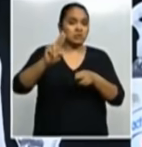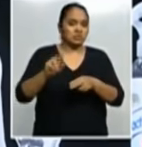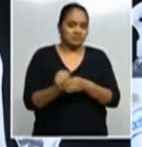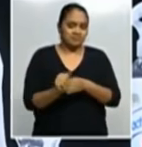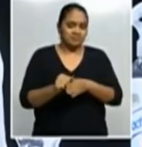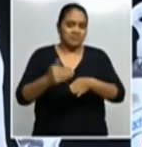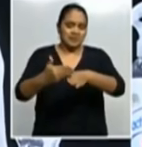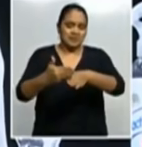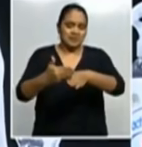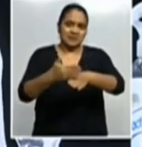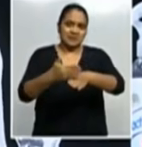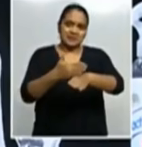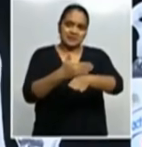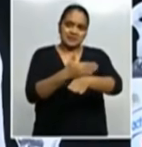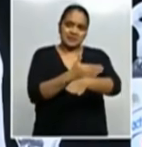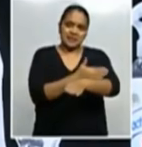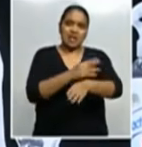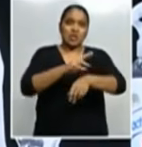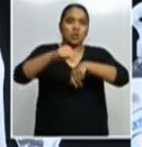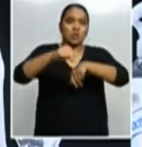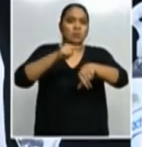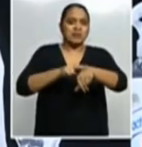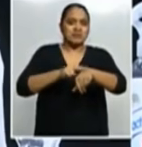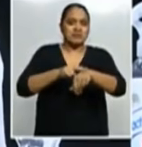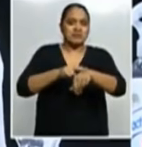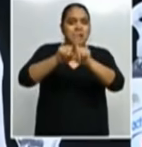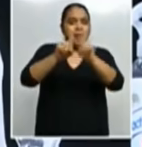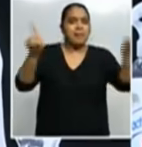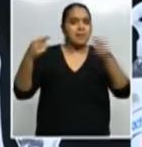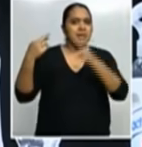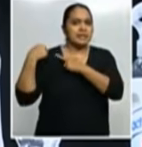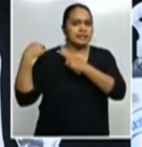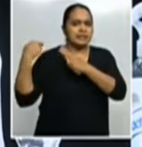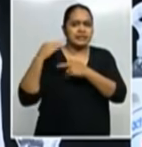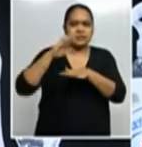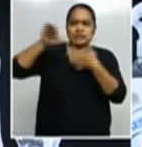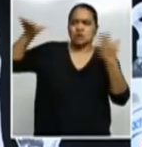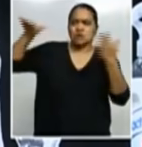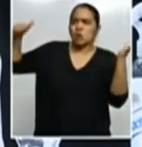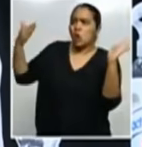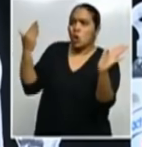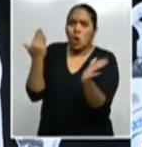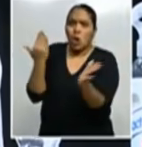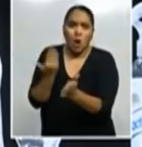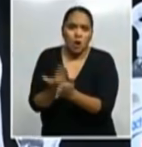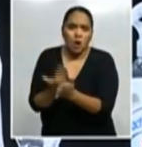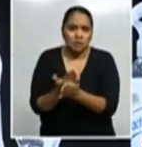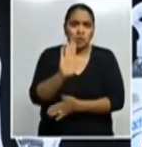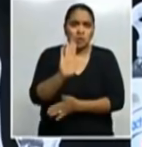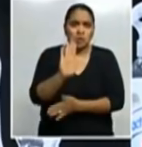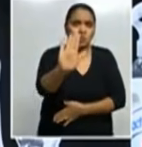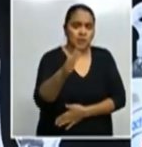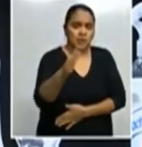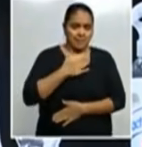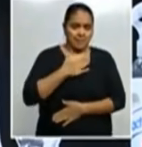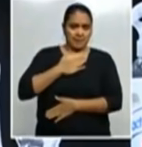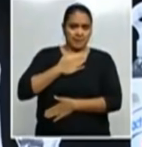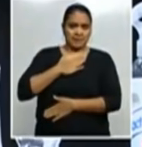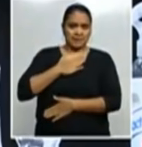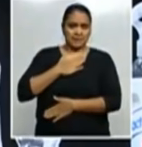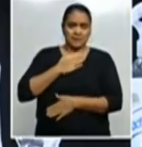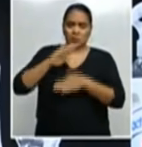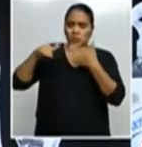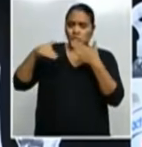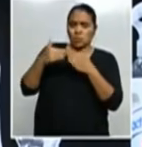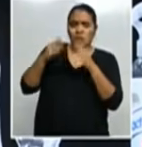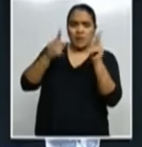nueva normalidad. Pero es responsabilidad de todos. Es responsabilidad suya, mía, como